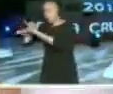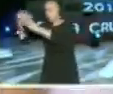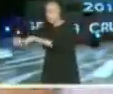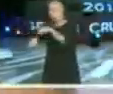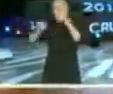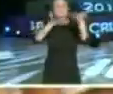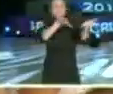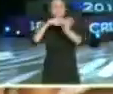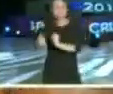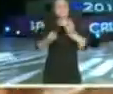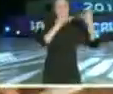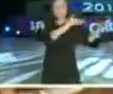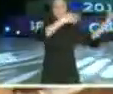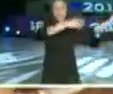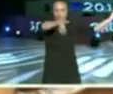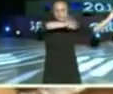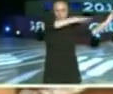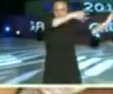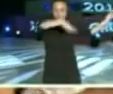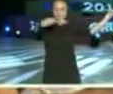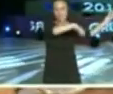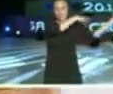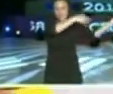sucesos. Traviata